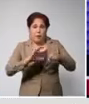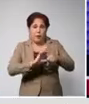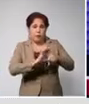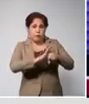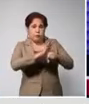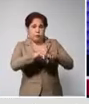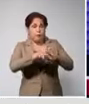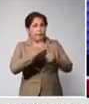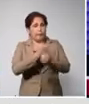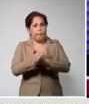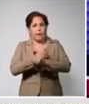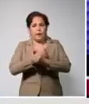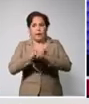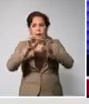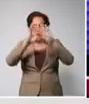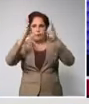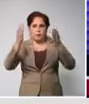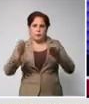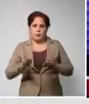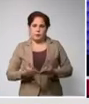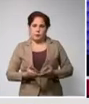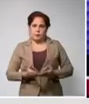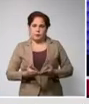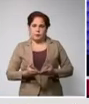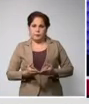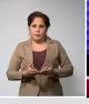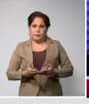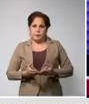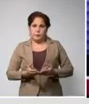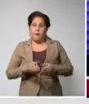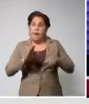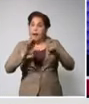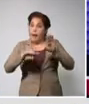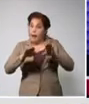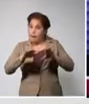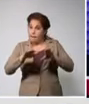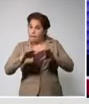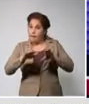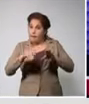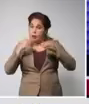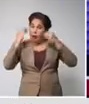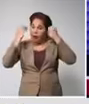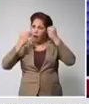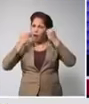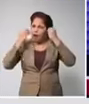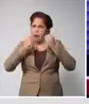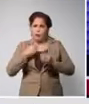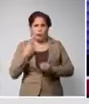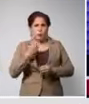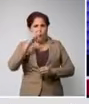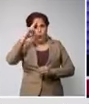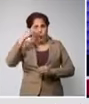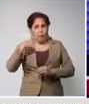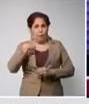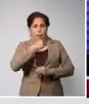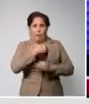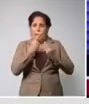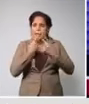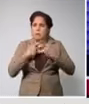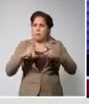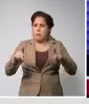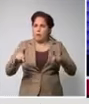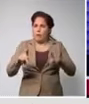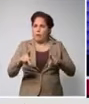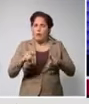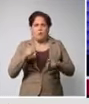enfermedad para el mundo. En ocasiones en los análisis se evalúa la